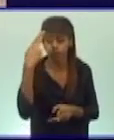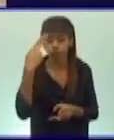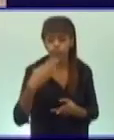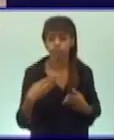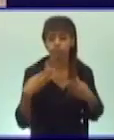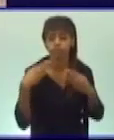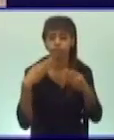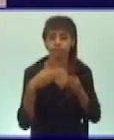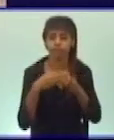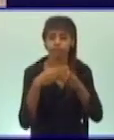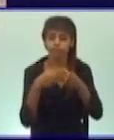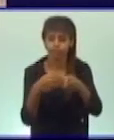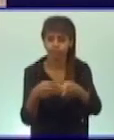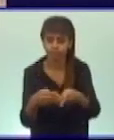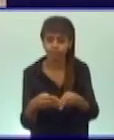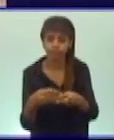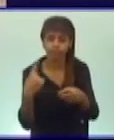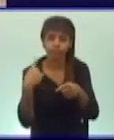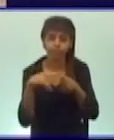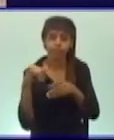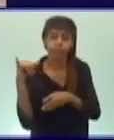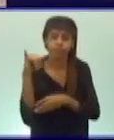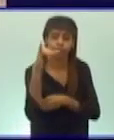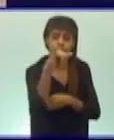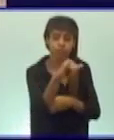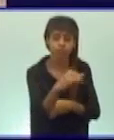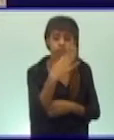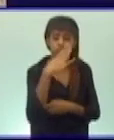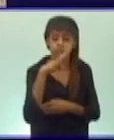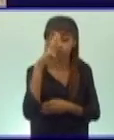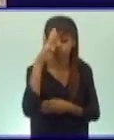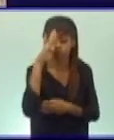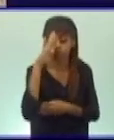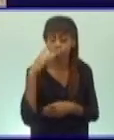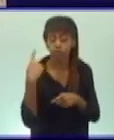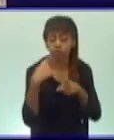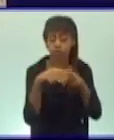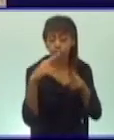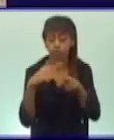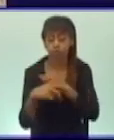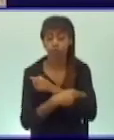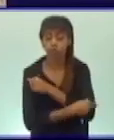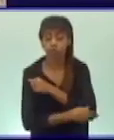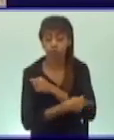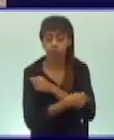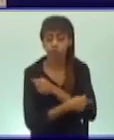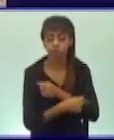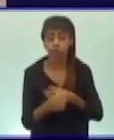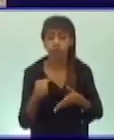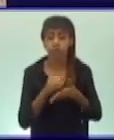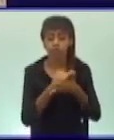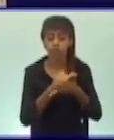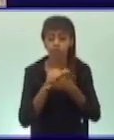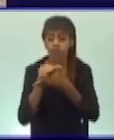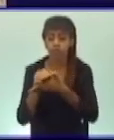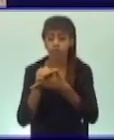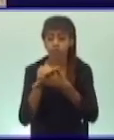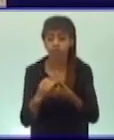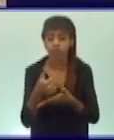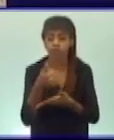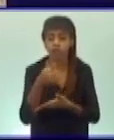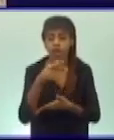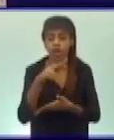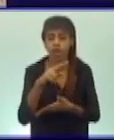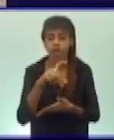un país extranjero fue la brigada cubana, que participa entonces prestando servicios en Argelia.